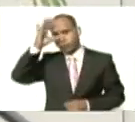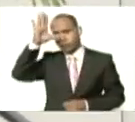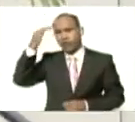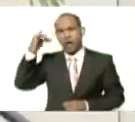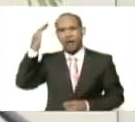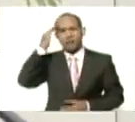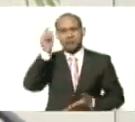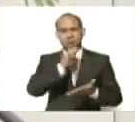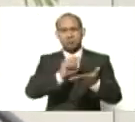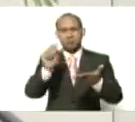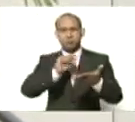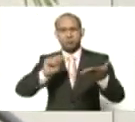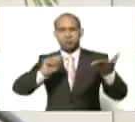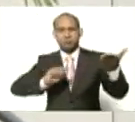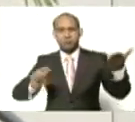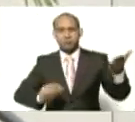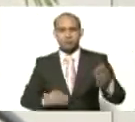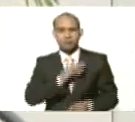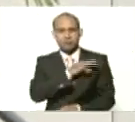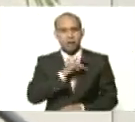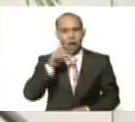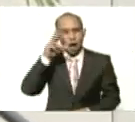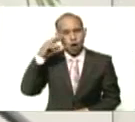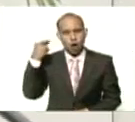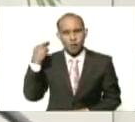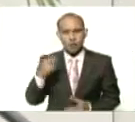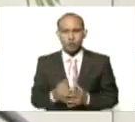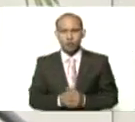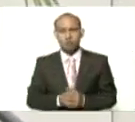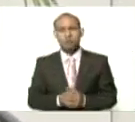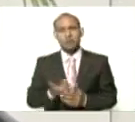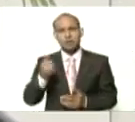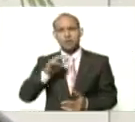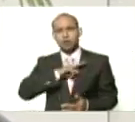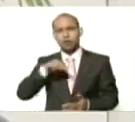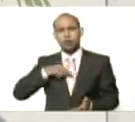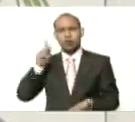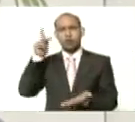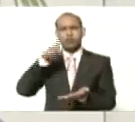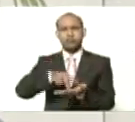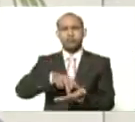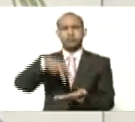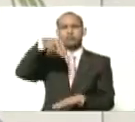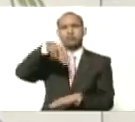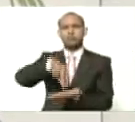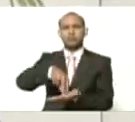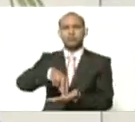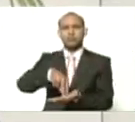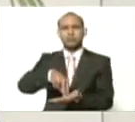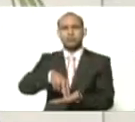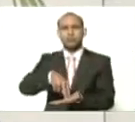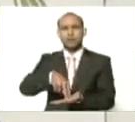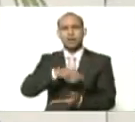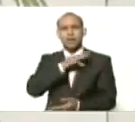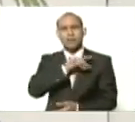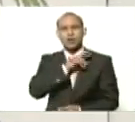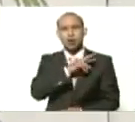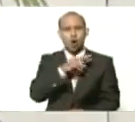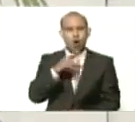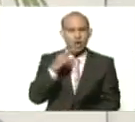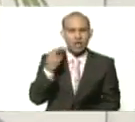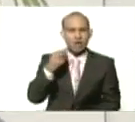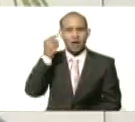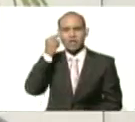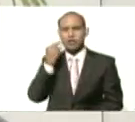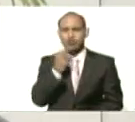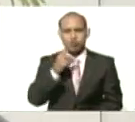Gracias a la misión Robinson. Y aquí estamos, de pie aún, con la misión Rivas, con la misión Sucre,